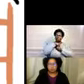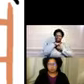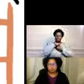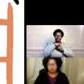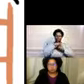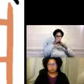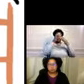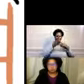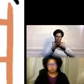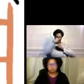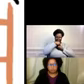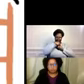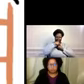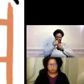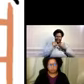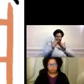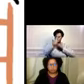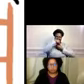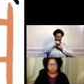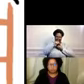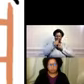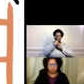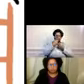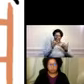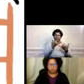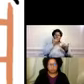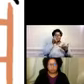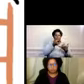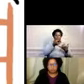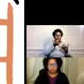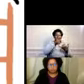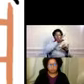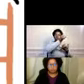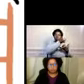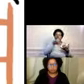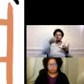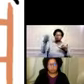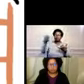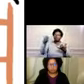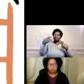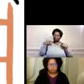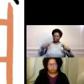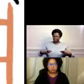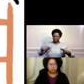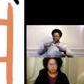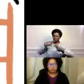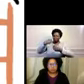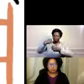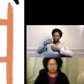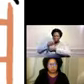en alguien con el aspecto, espectro de autismo que sirva a uno en su misma